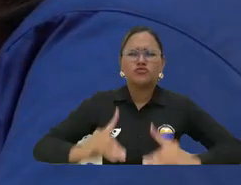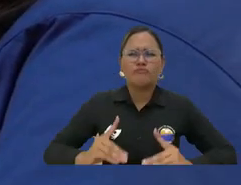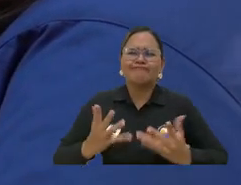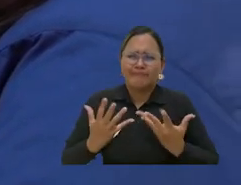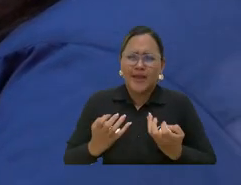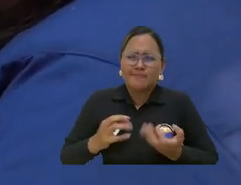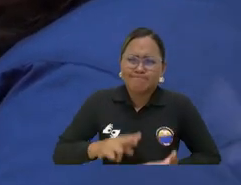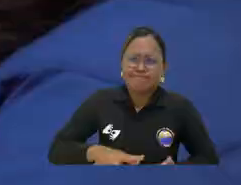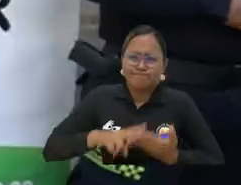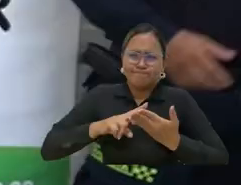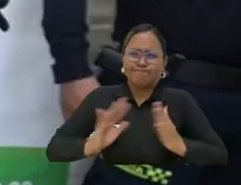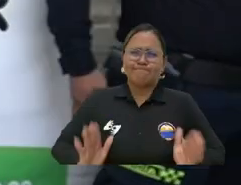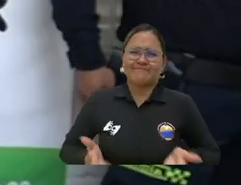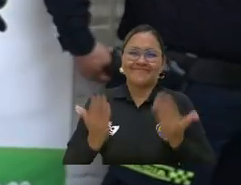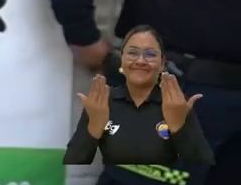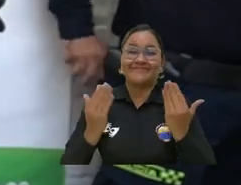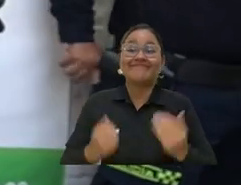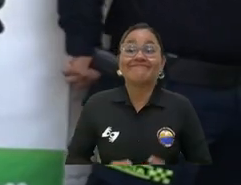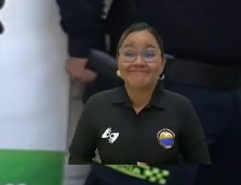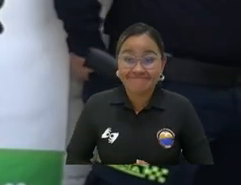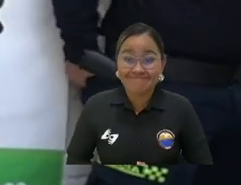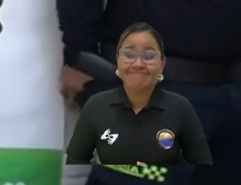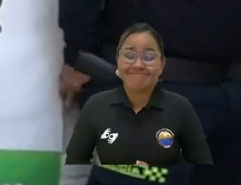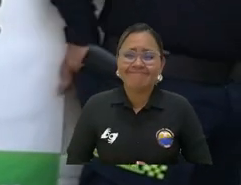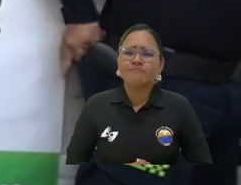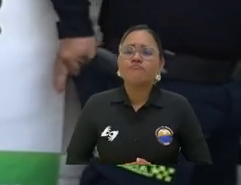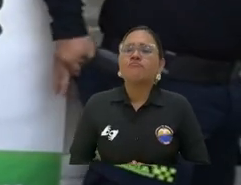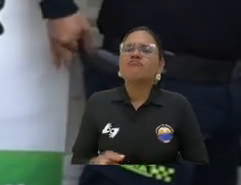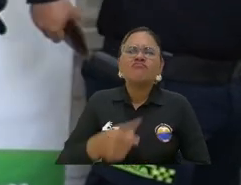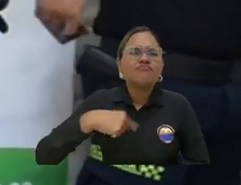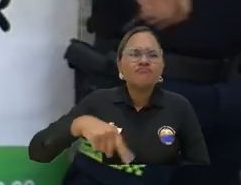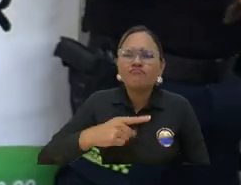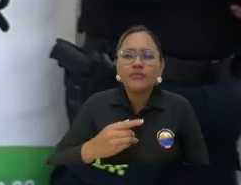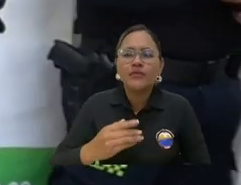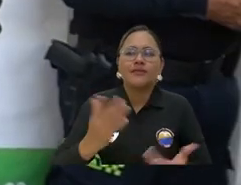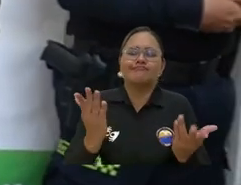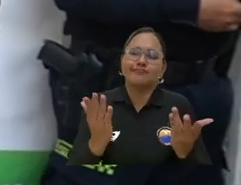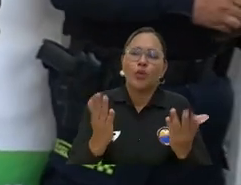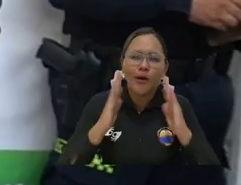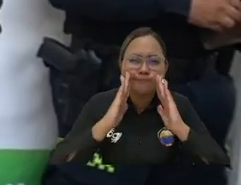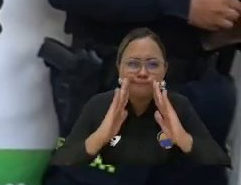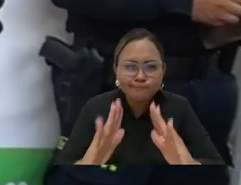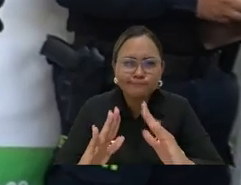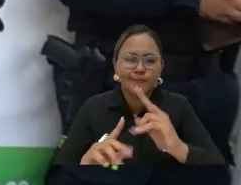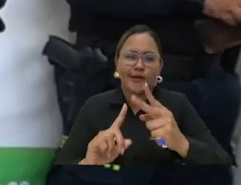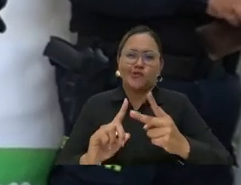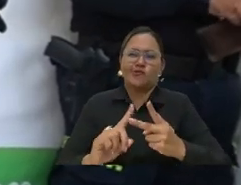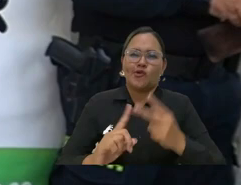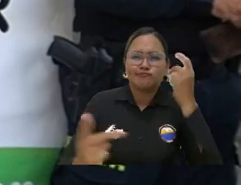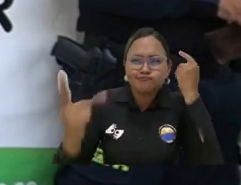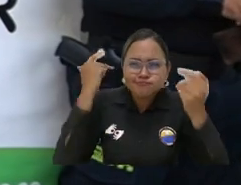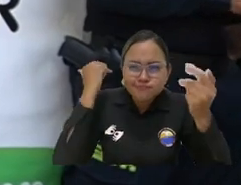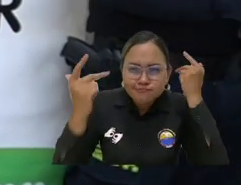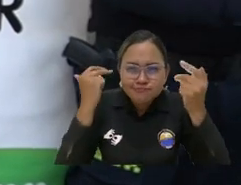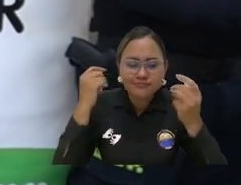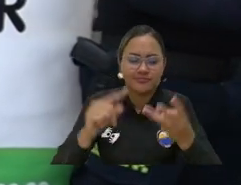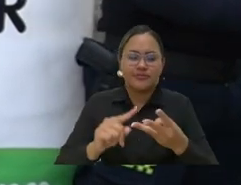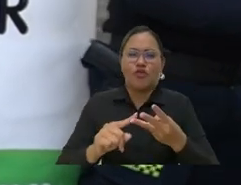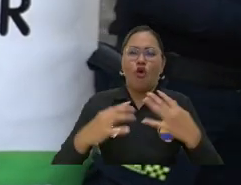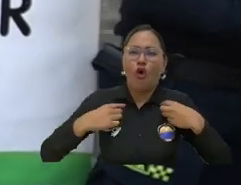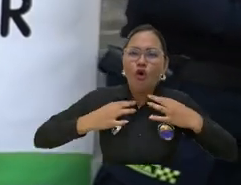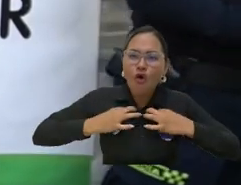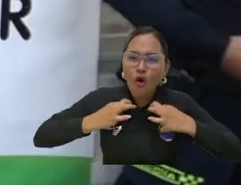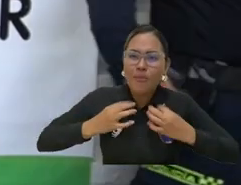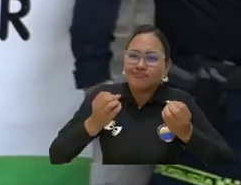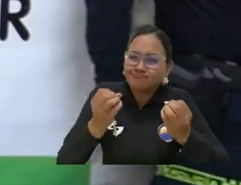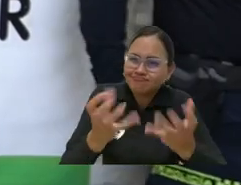de resocialización. El eje de la dignificación, que es atenderlos, darle ropa, hacerle cortes de cabello, que ellos se